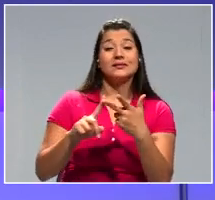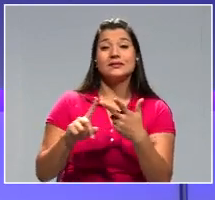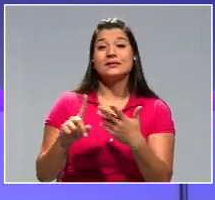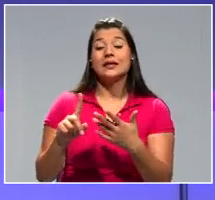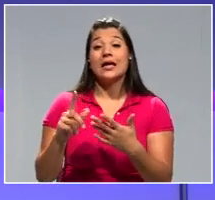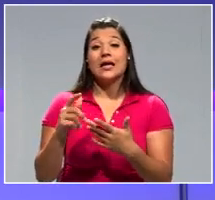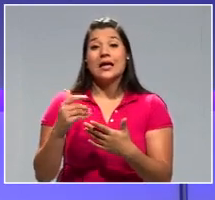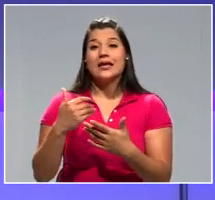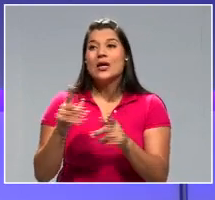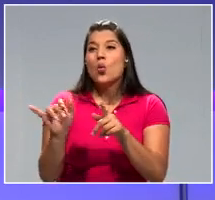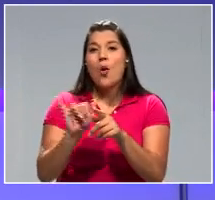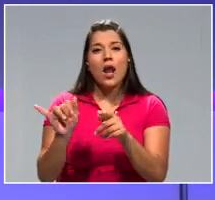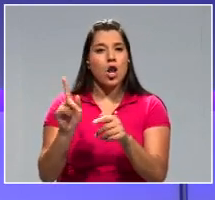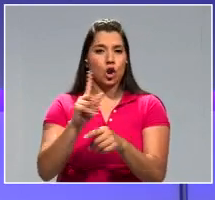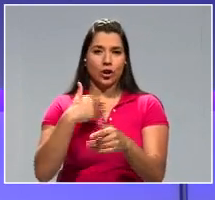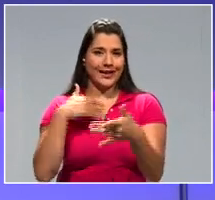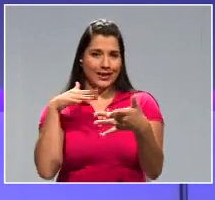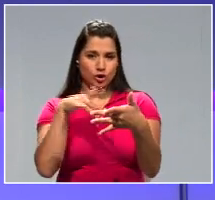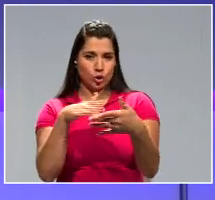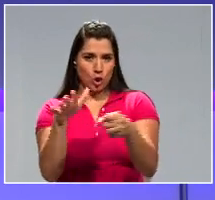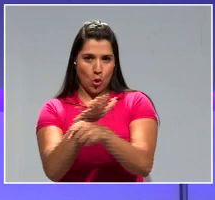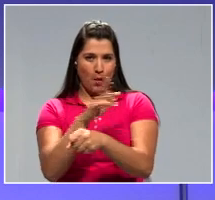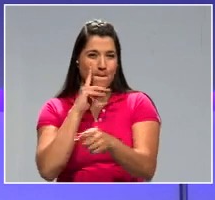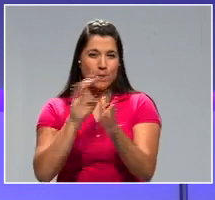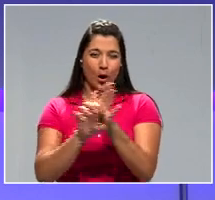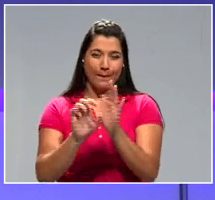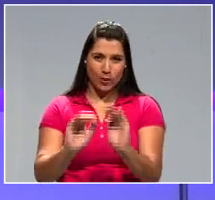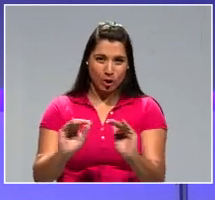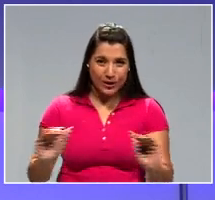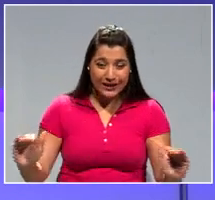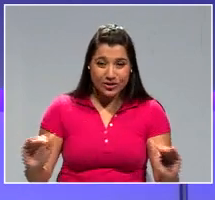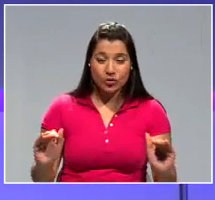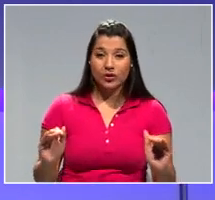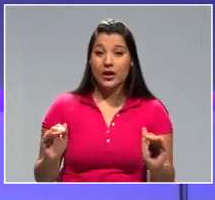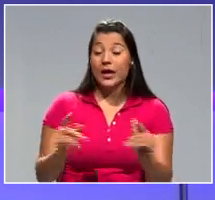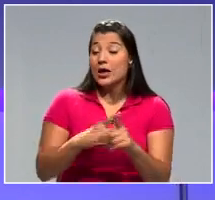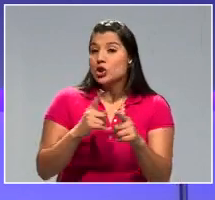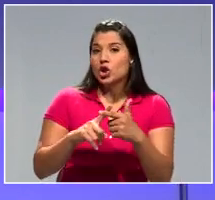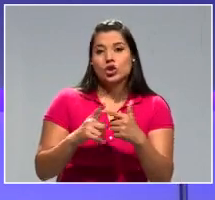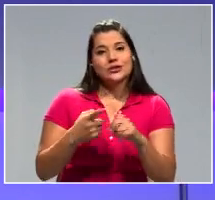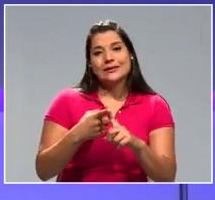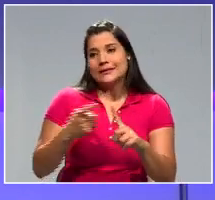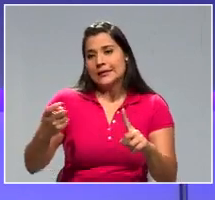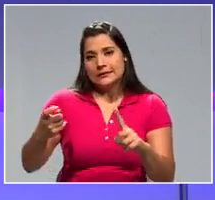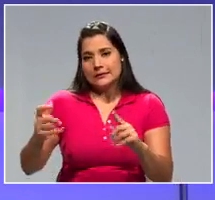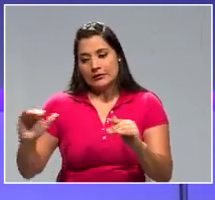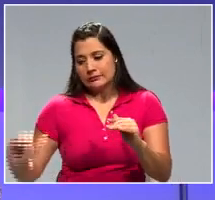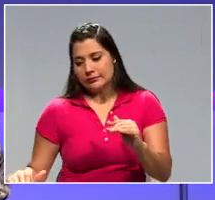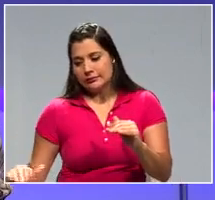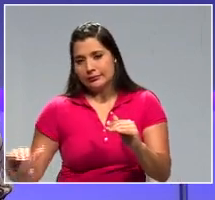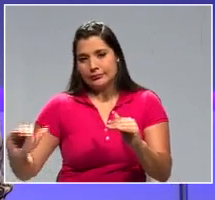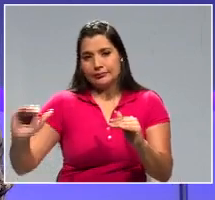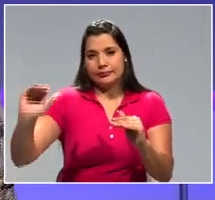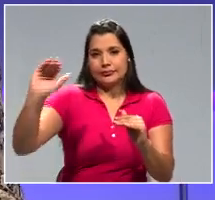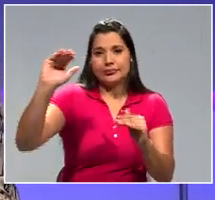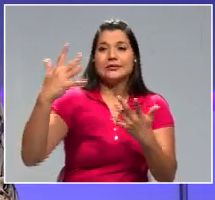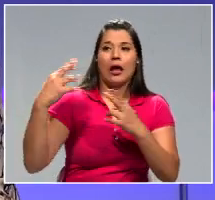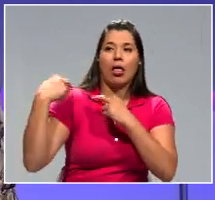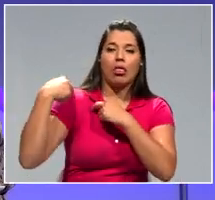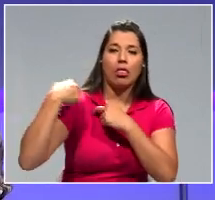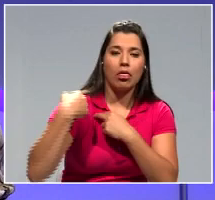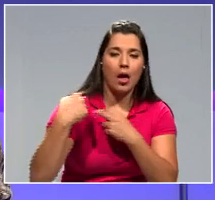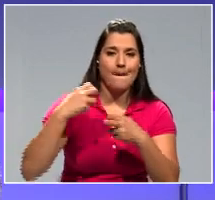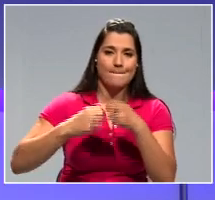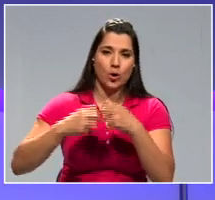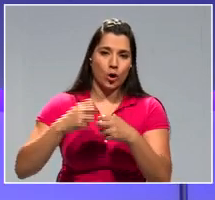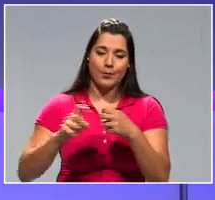vienen con rezago escolar, por ejemplo, los niños, entonces ya desde partida, ¿verdad? Vienen con problemas, digamos, o con limitaciones